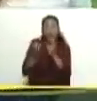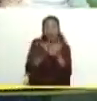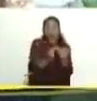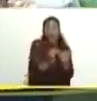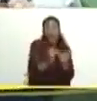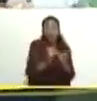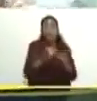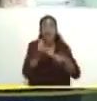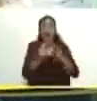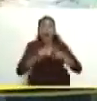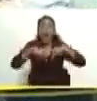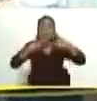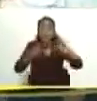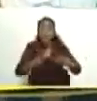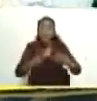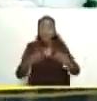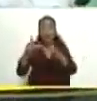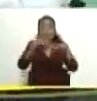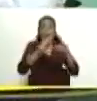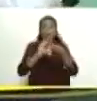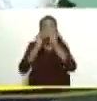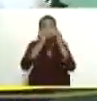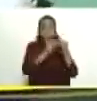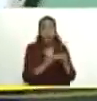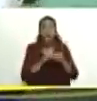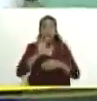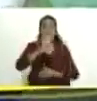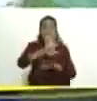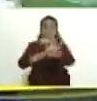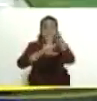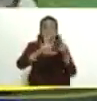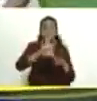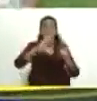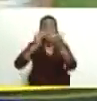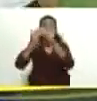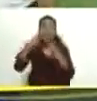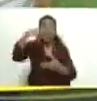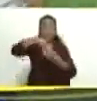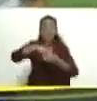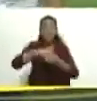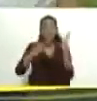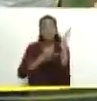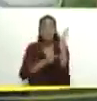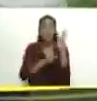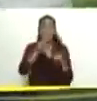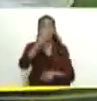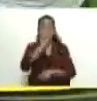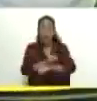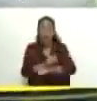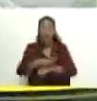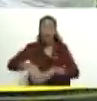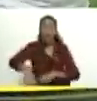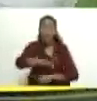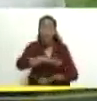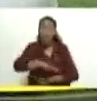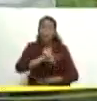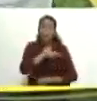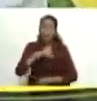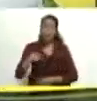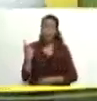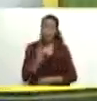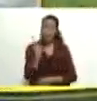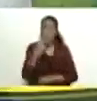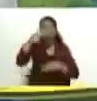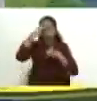a rehabilitar nuestras comunidades. Son 5 comunidades que nos hemos visto involucradas, en donde no solamente